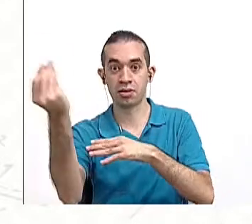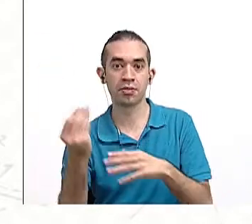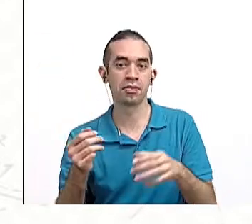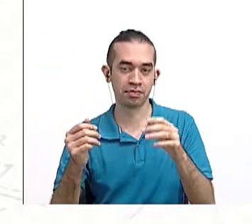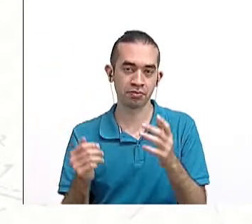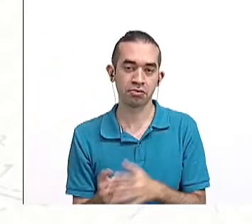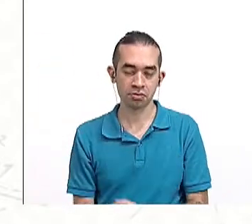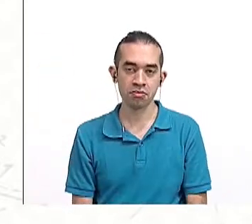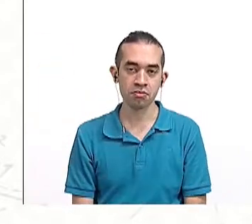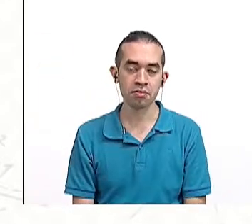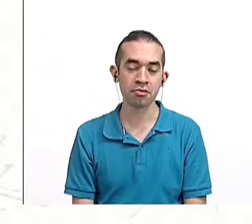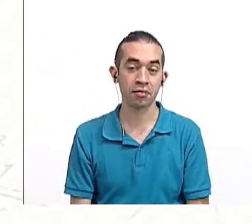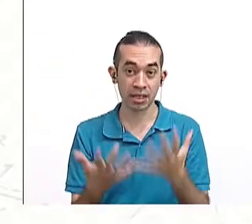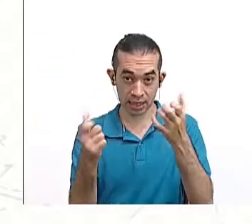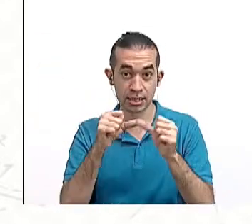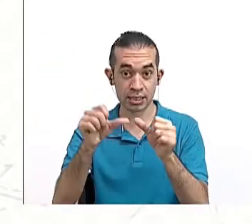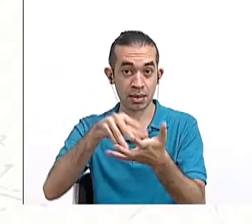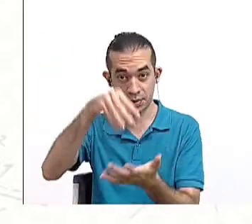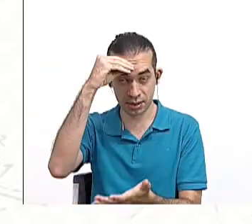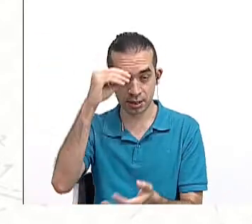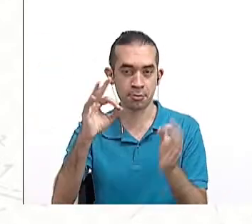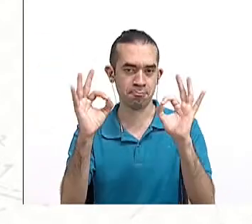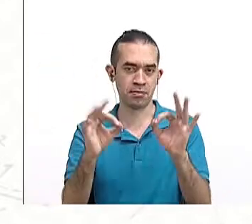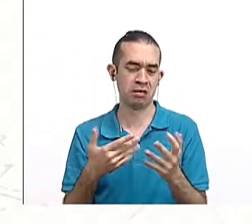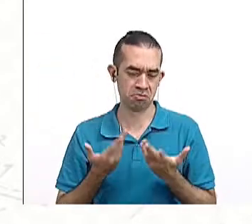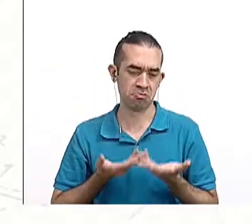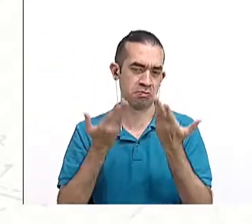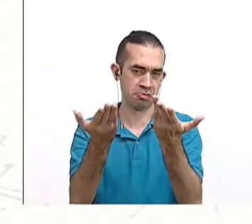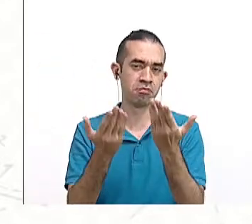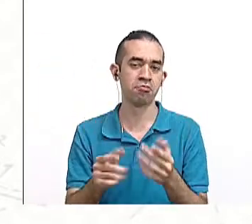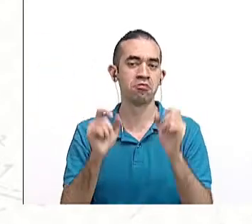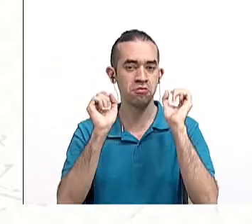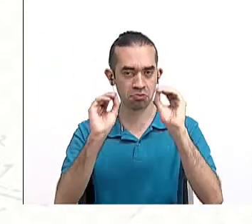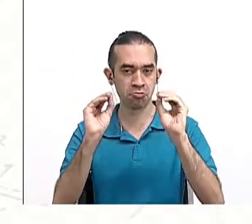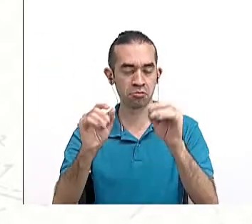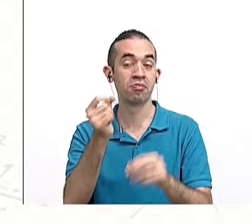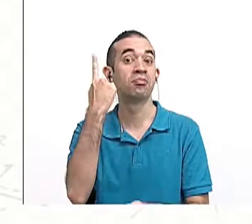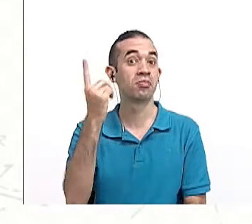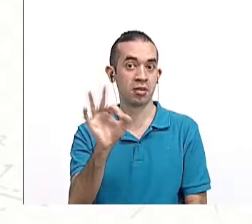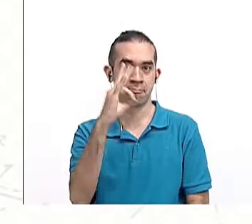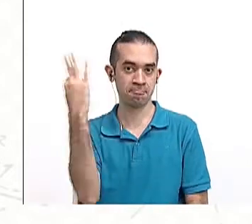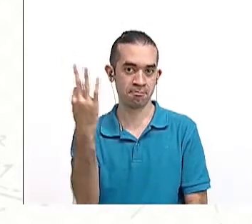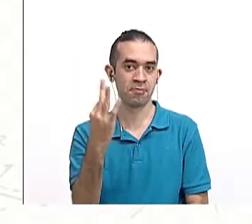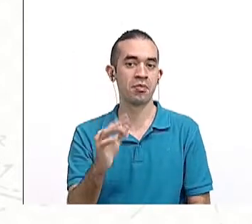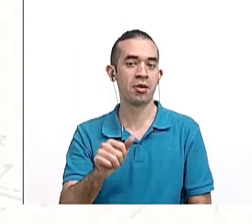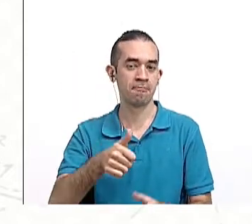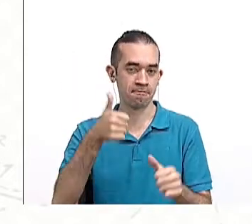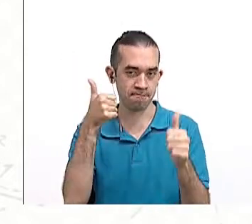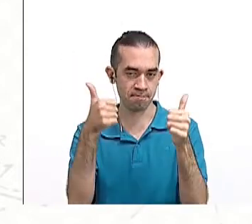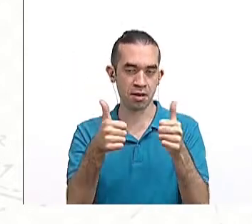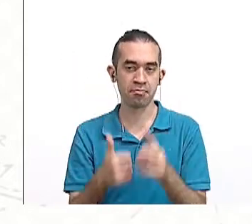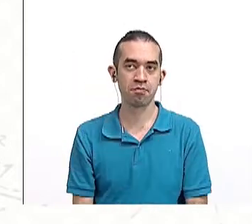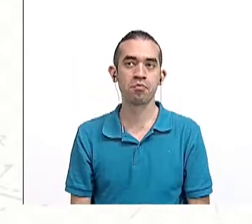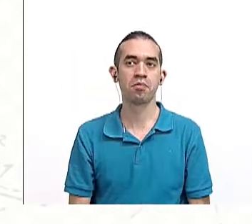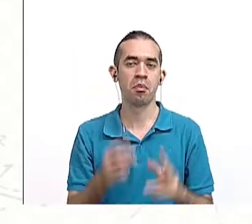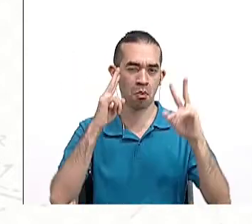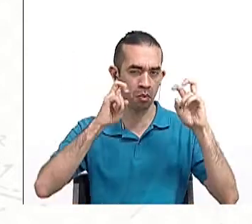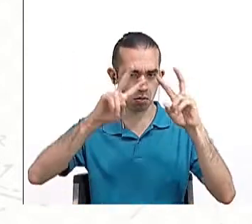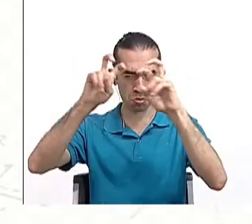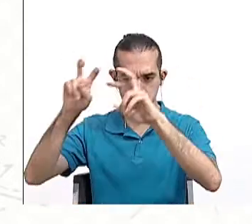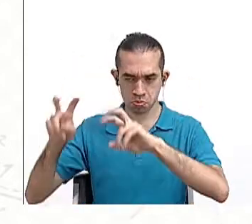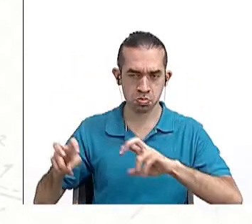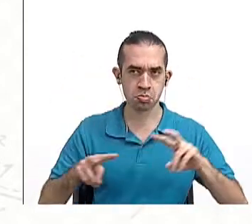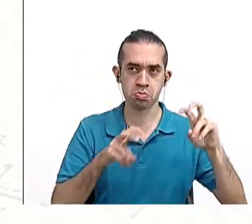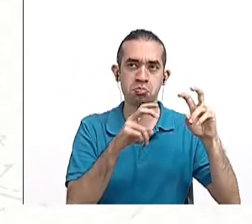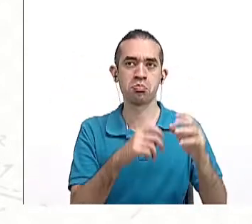para eso y que ustedes entiendan de la mejor manera entonces analicemos todo esto pasito a pasito